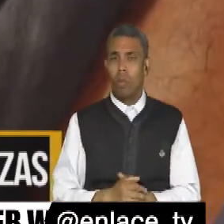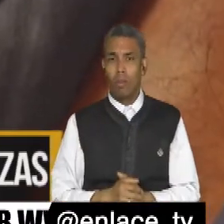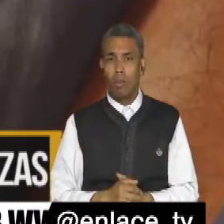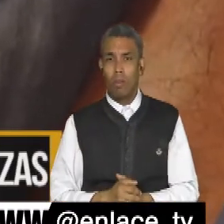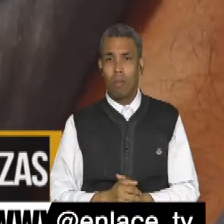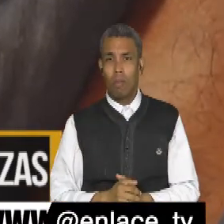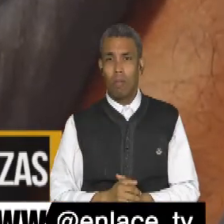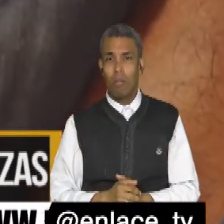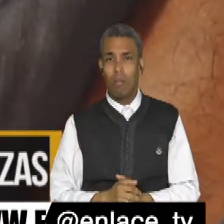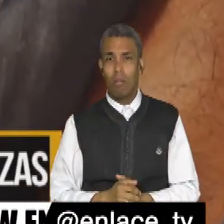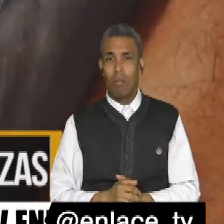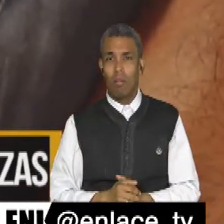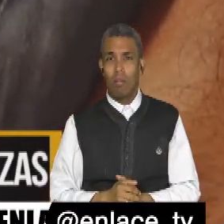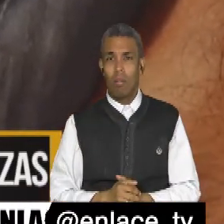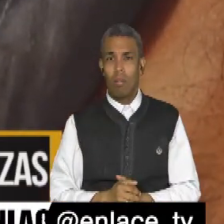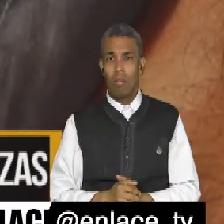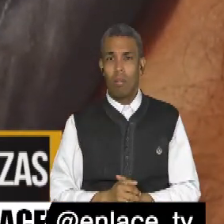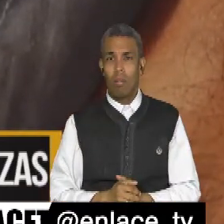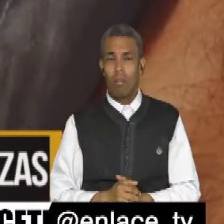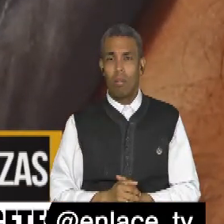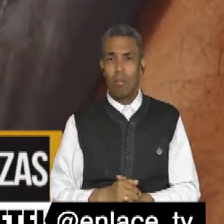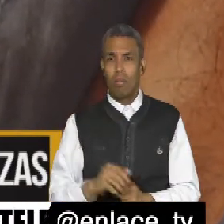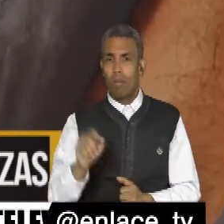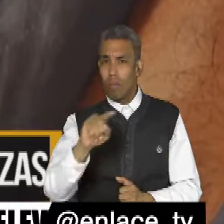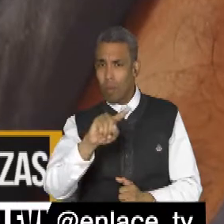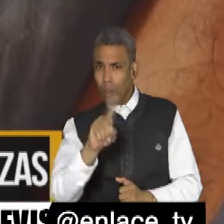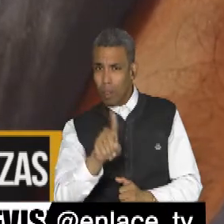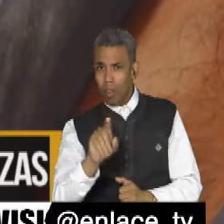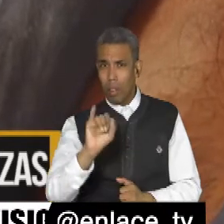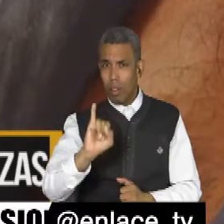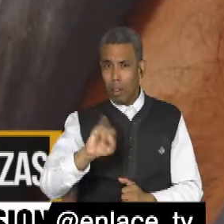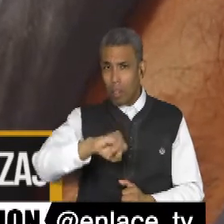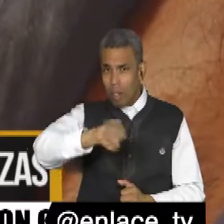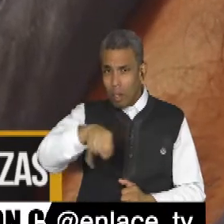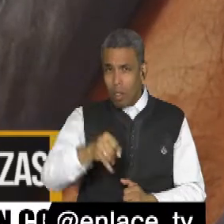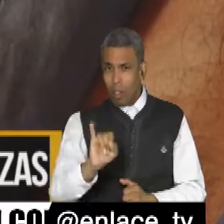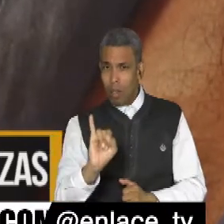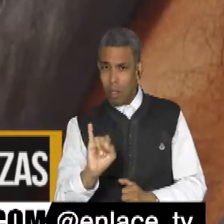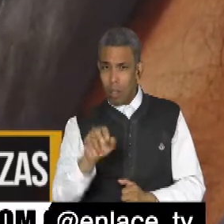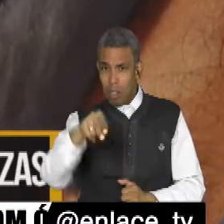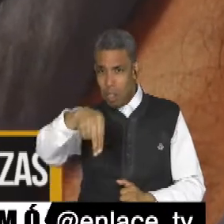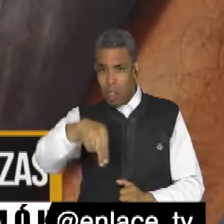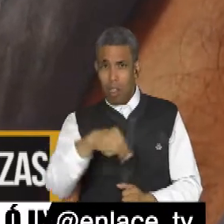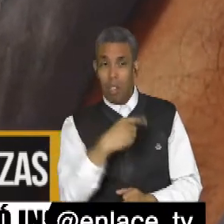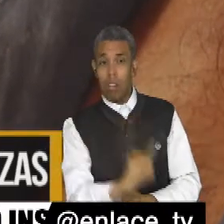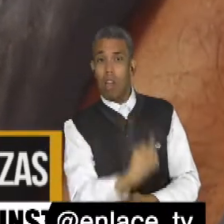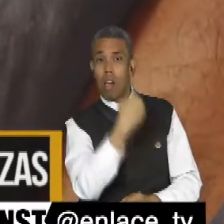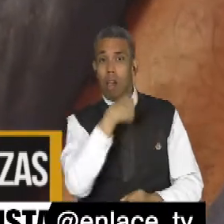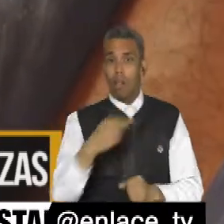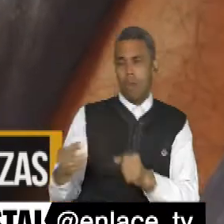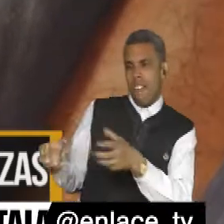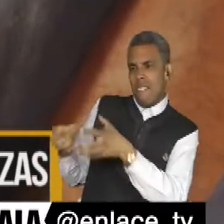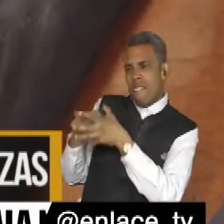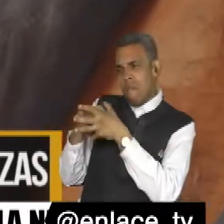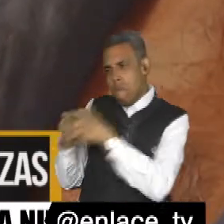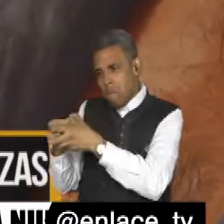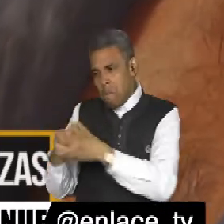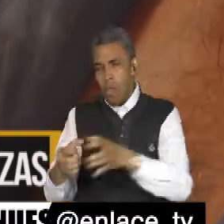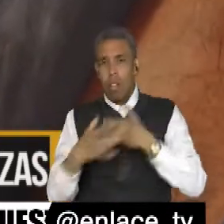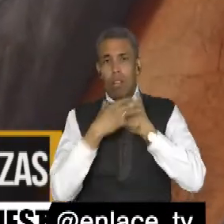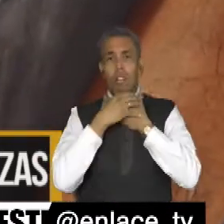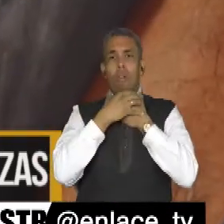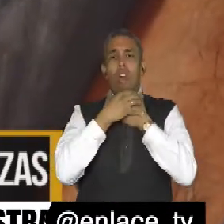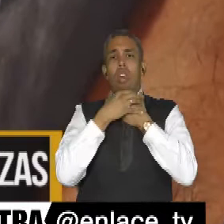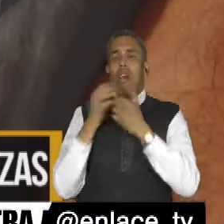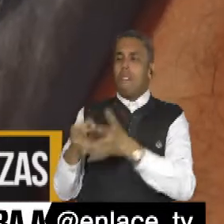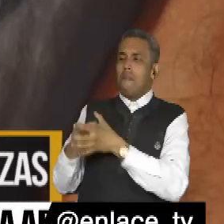Creo que fue de la Sijín que me agarró y me apretó el pescuezo, me pusieron una vaina eléctrica en